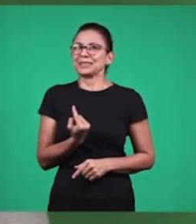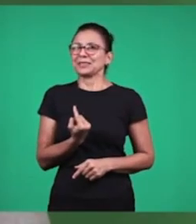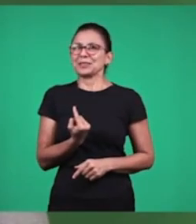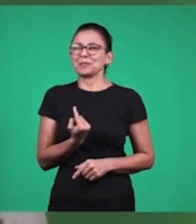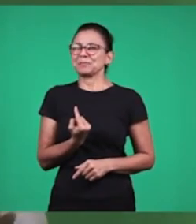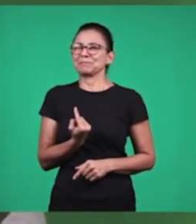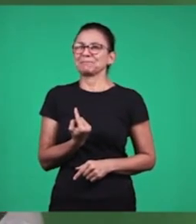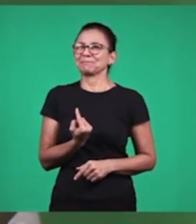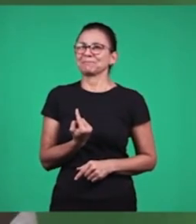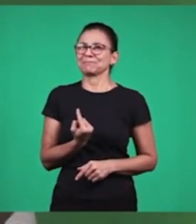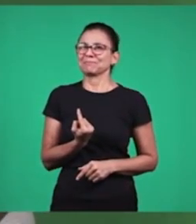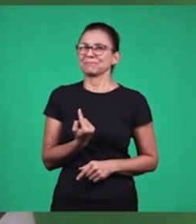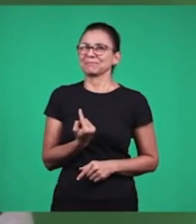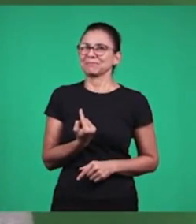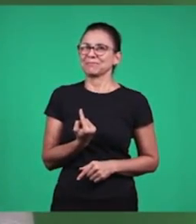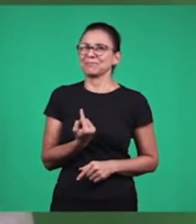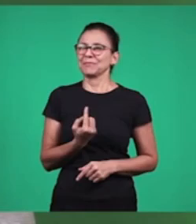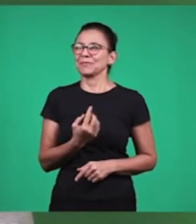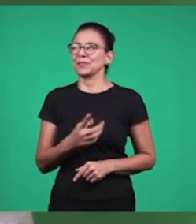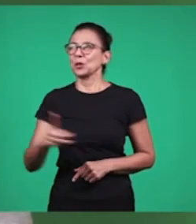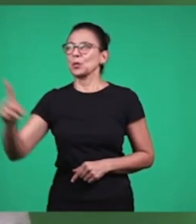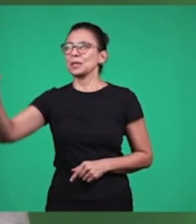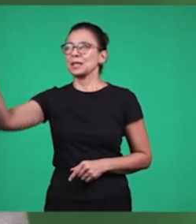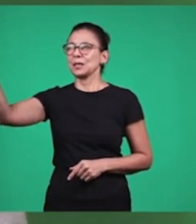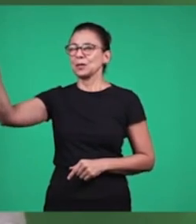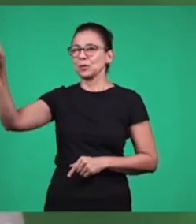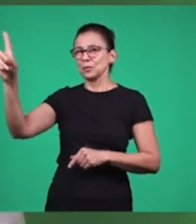estoy. Contigo